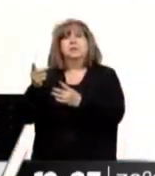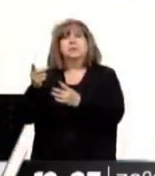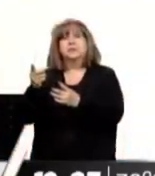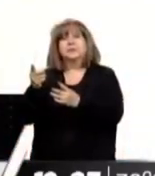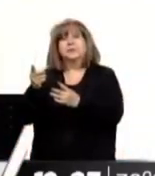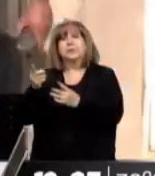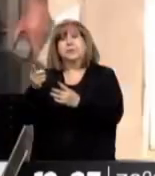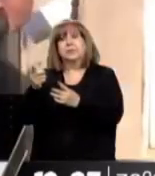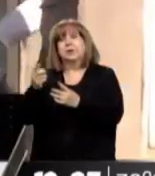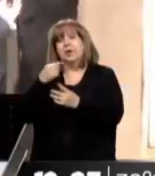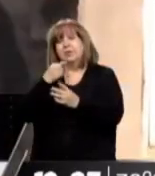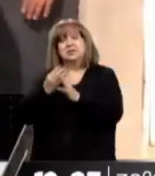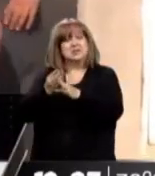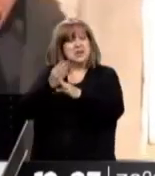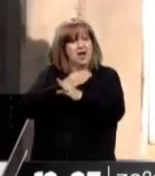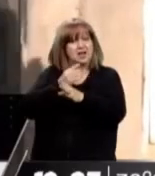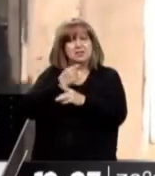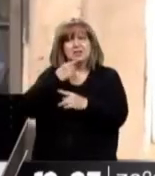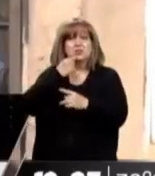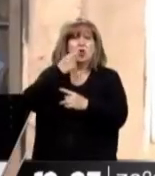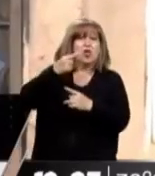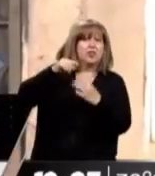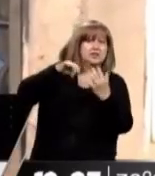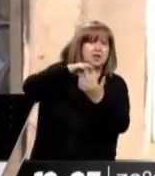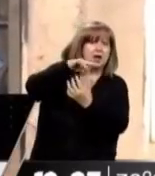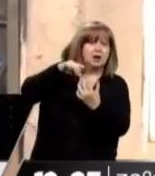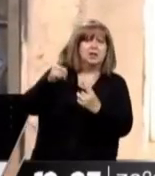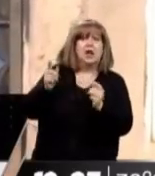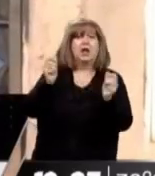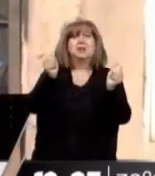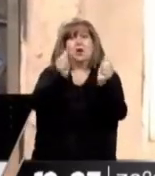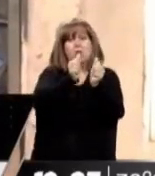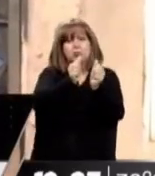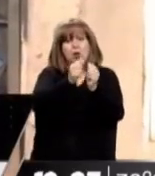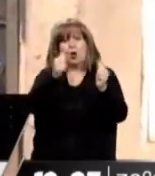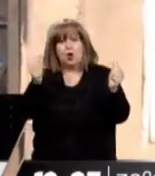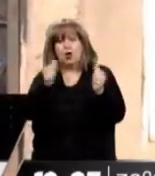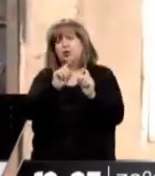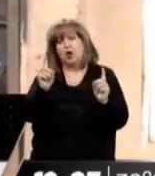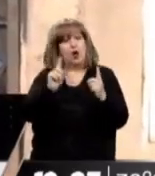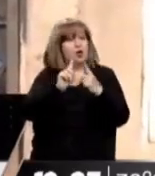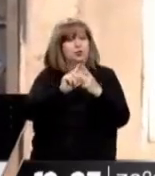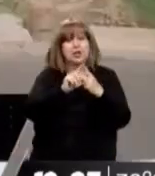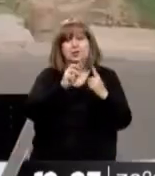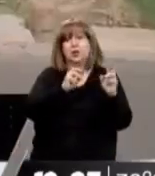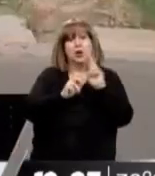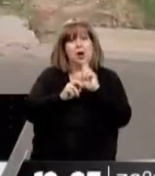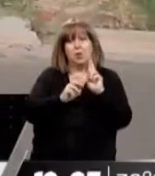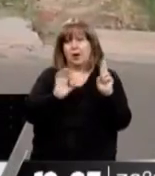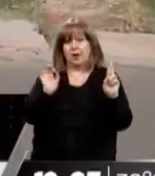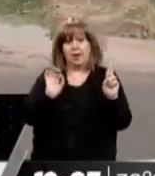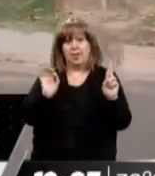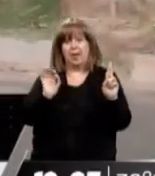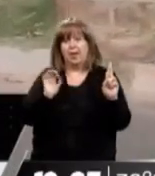claro, que por ahí que habían tenido algún que otro contacto, no al parecer no fue así. Al parecer no, y esto también es un indicador,